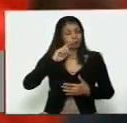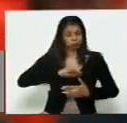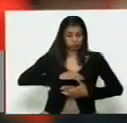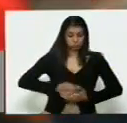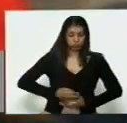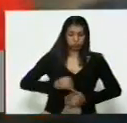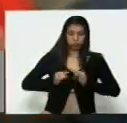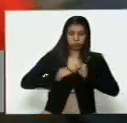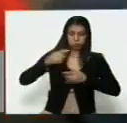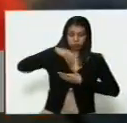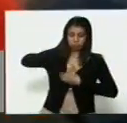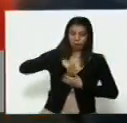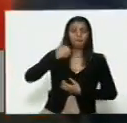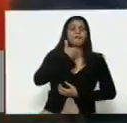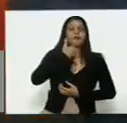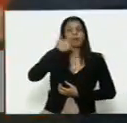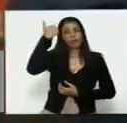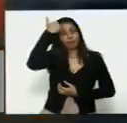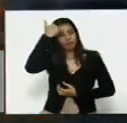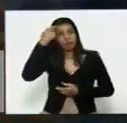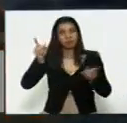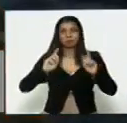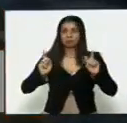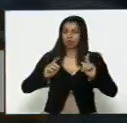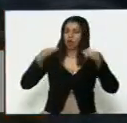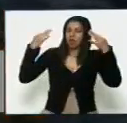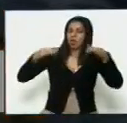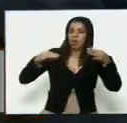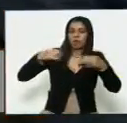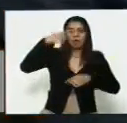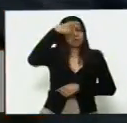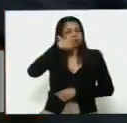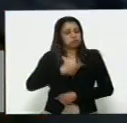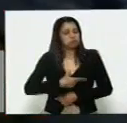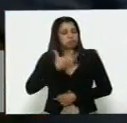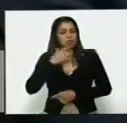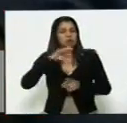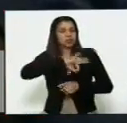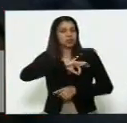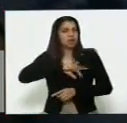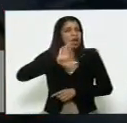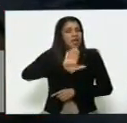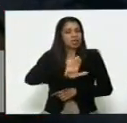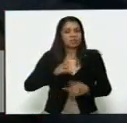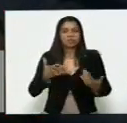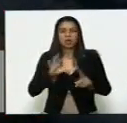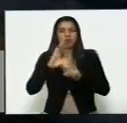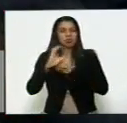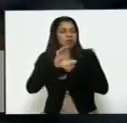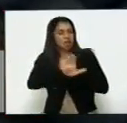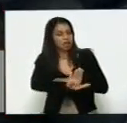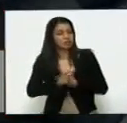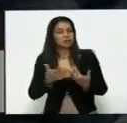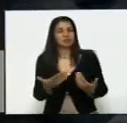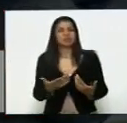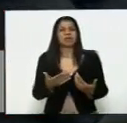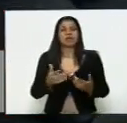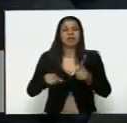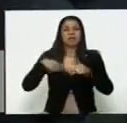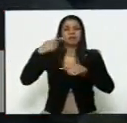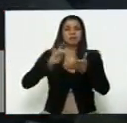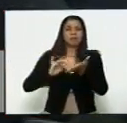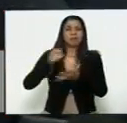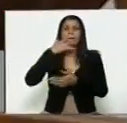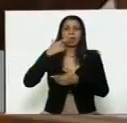una enfermedad. La gestación es un hecho natural, fisiológico, social y cultural que trasciende el acto médico.